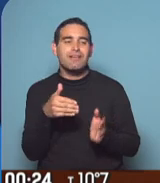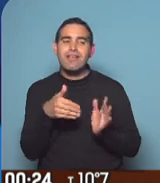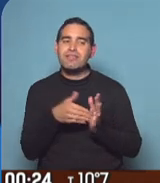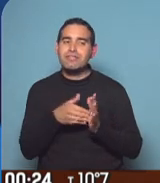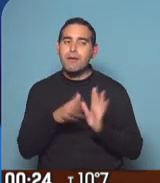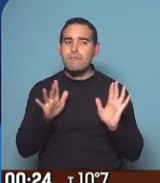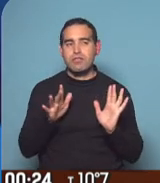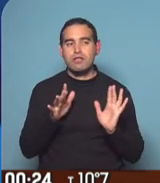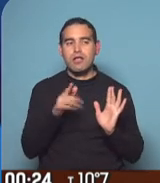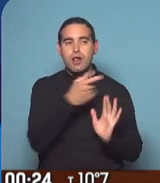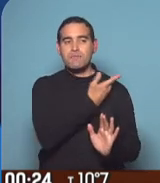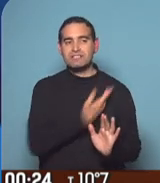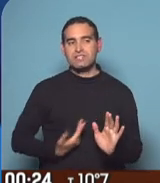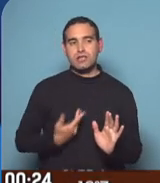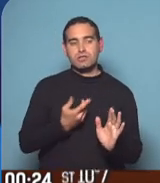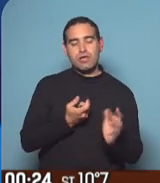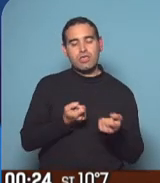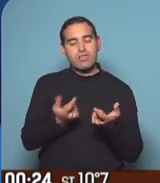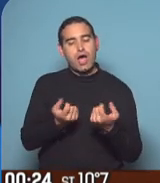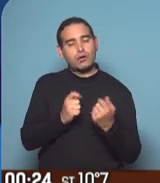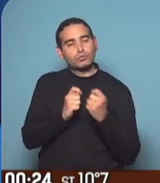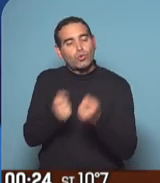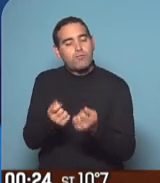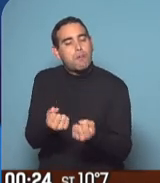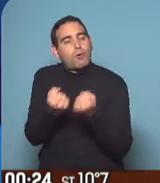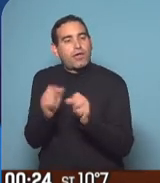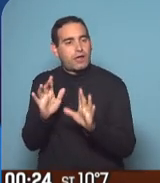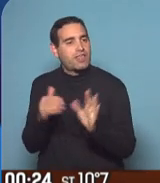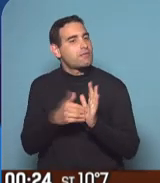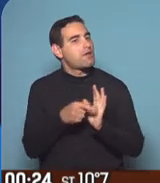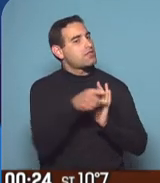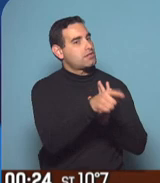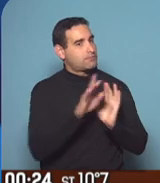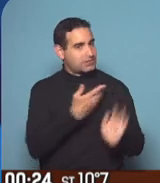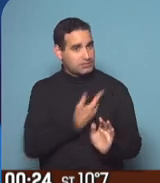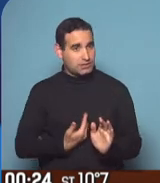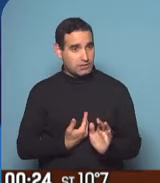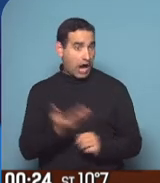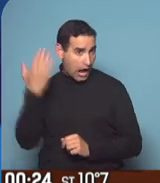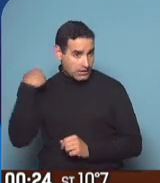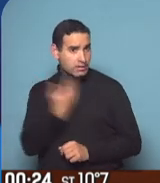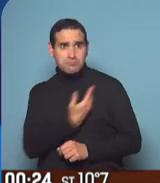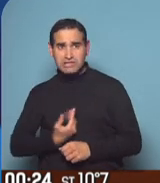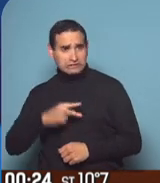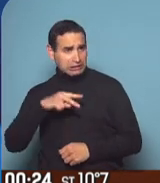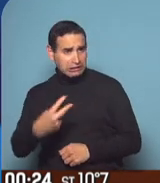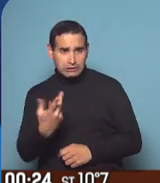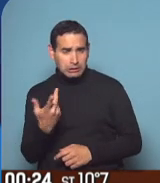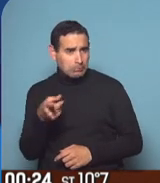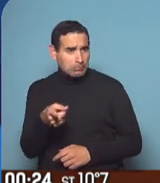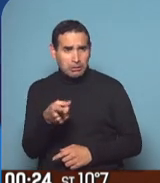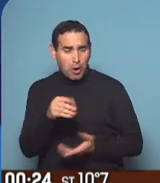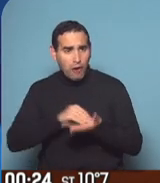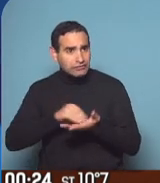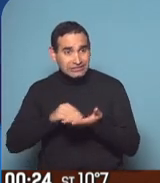cuánto poder le quiera dar en la realidad el presidente nosotros hemos tenido vicepresidentes que no tenían ni siquiera una